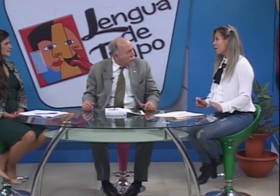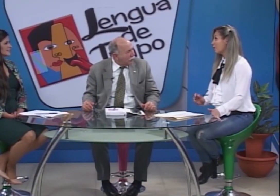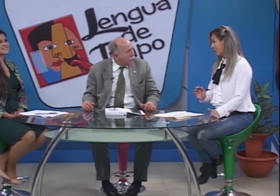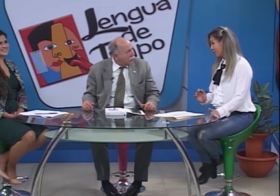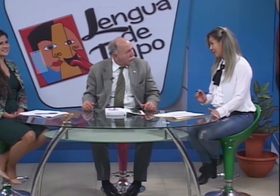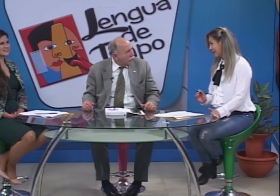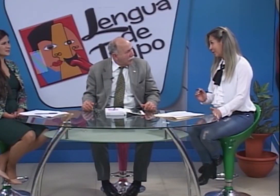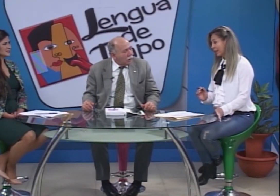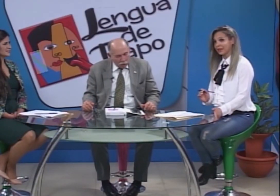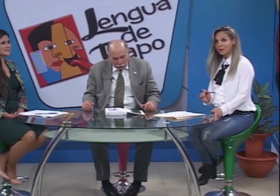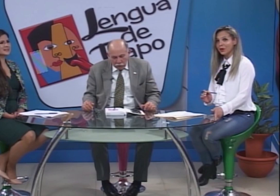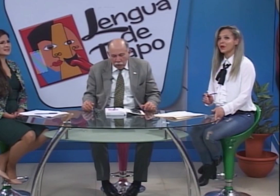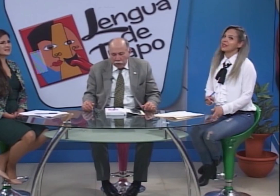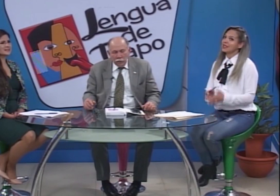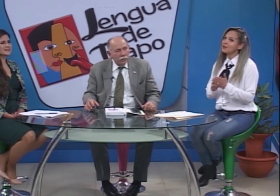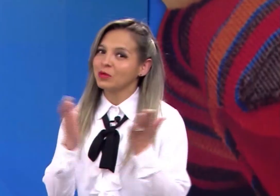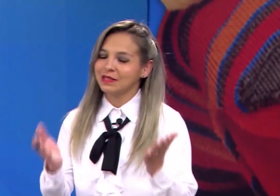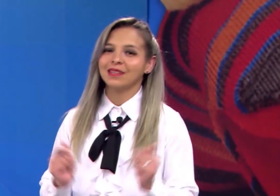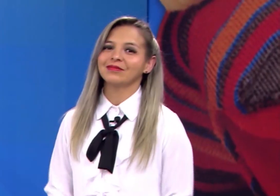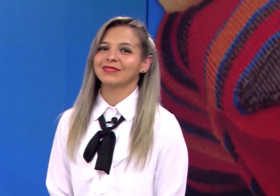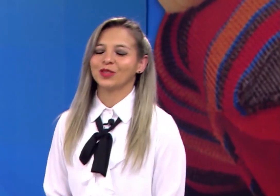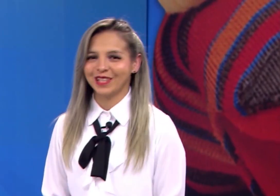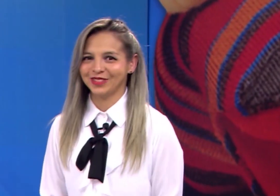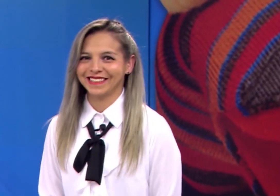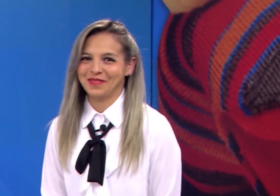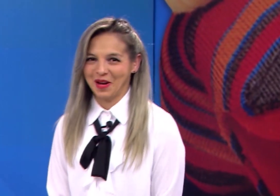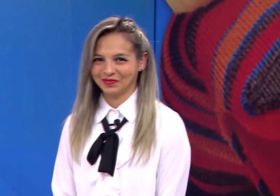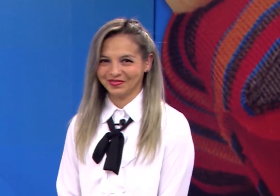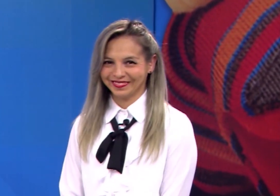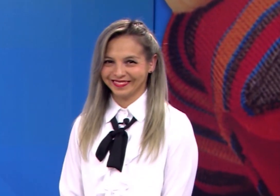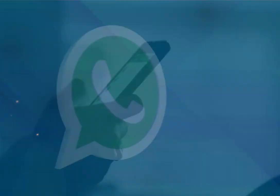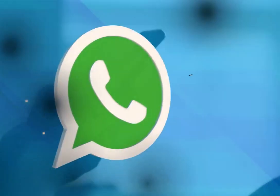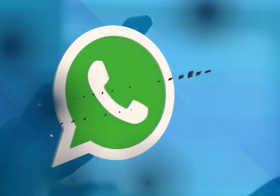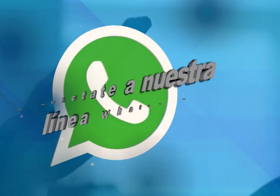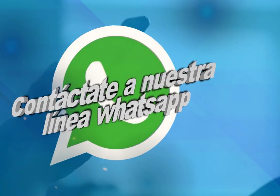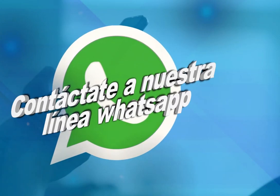¿Cómo no? Volvemos con más de Lengua de Trapo. ¿Cómo no? Y vamos a seguir desglosando este tema.